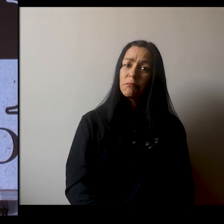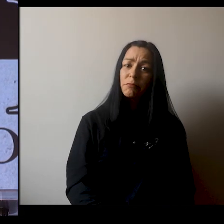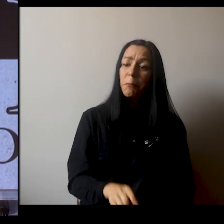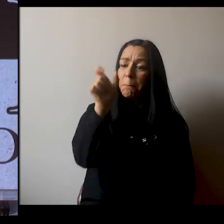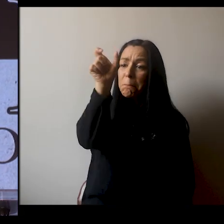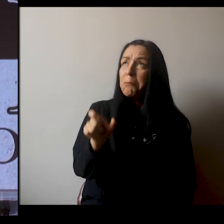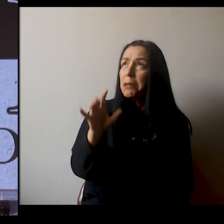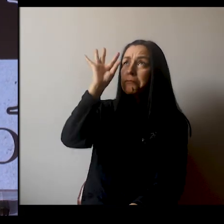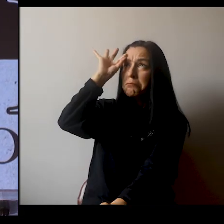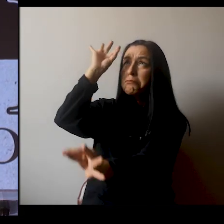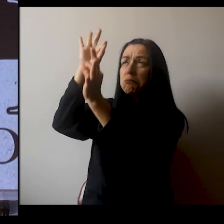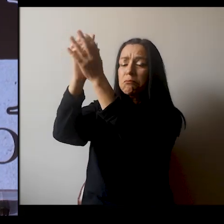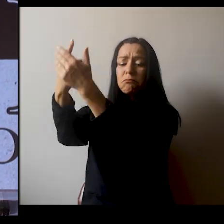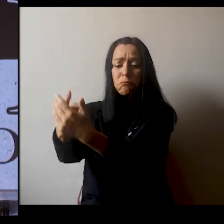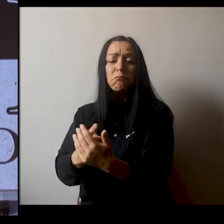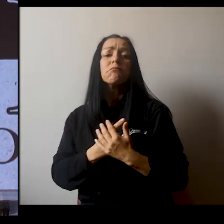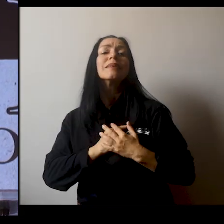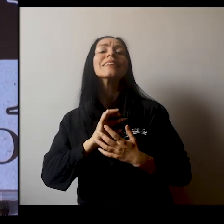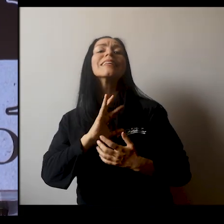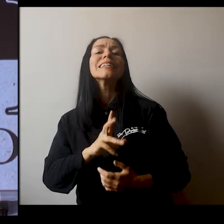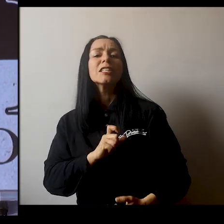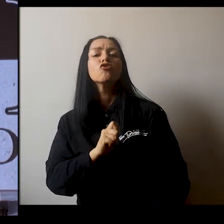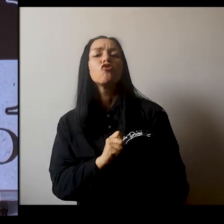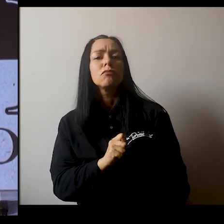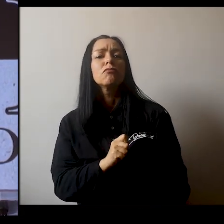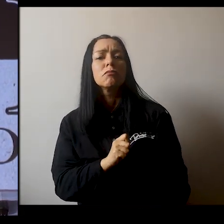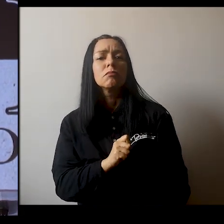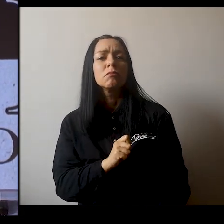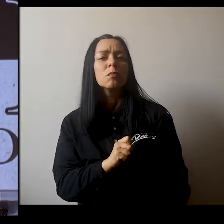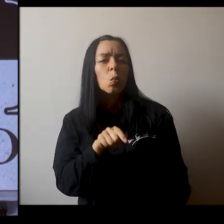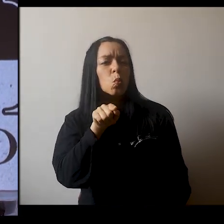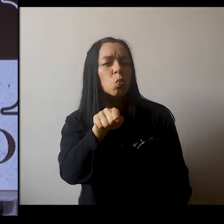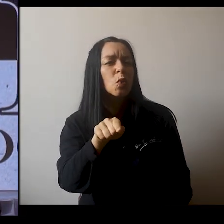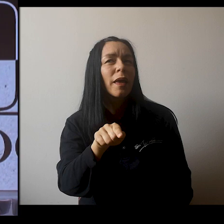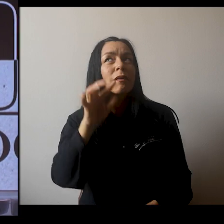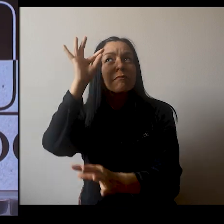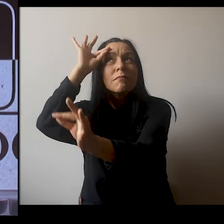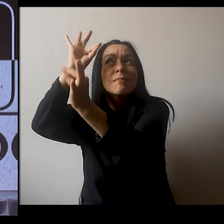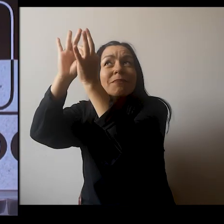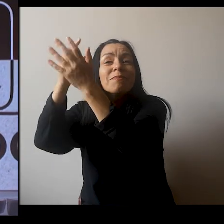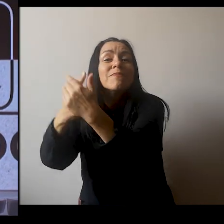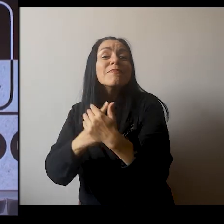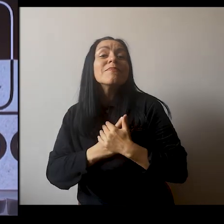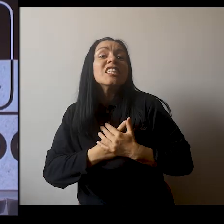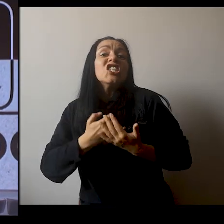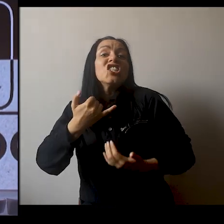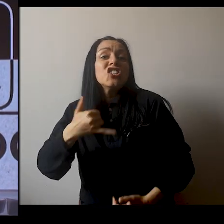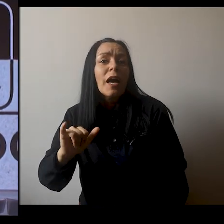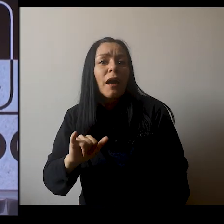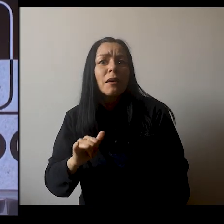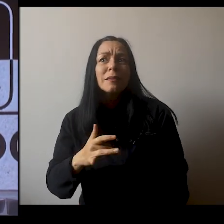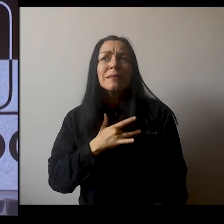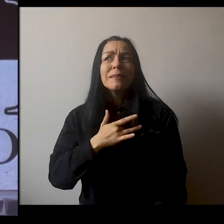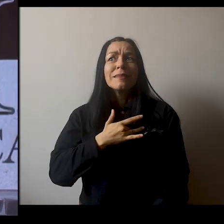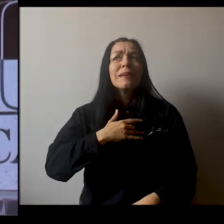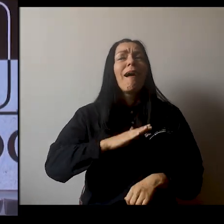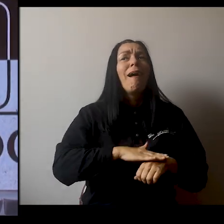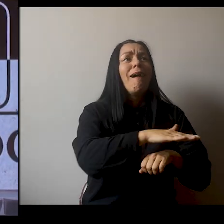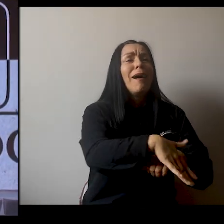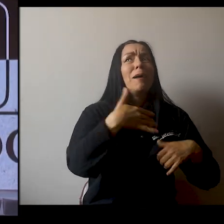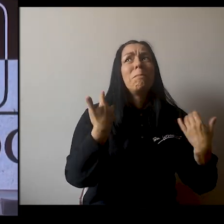culpabilidad hay o debe haber para los que estamos en Cristo. Si usted está en Cristo, no debe